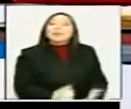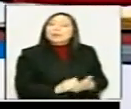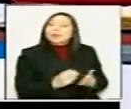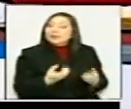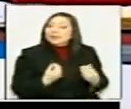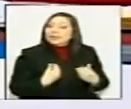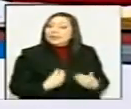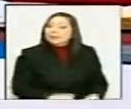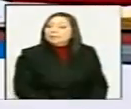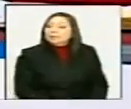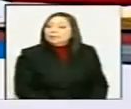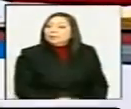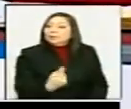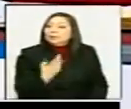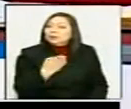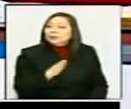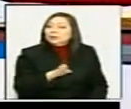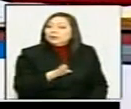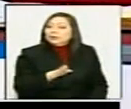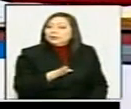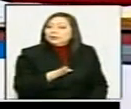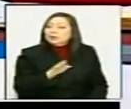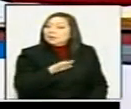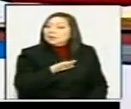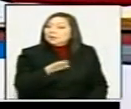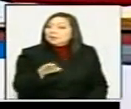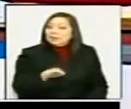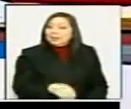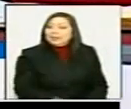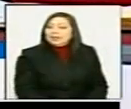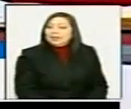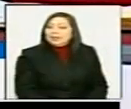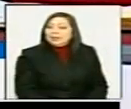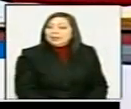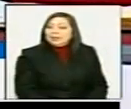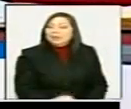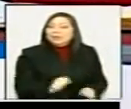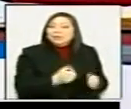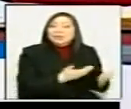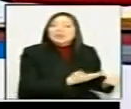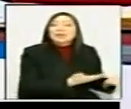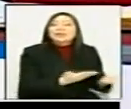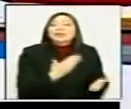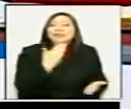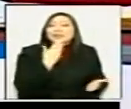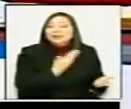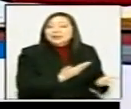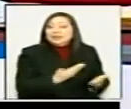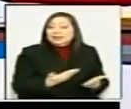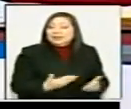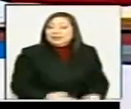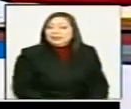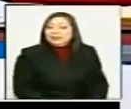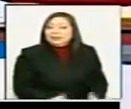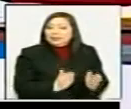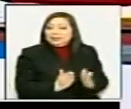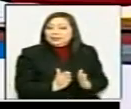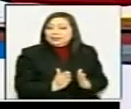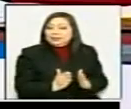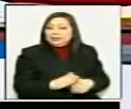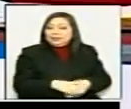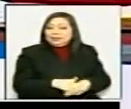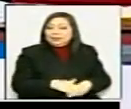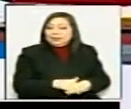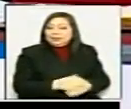critíquenlo. Uno de estos viajes es invitación de la Organización del Tratado